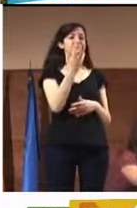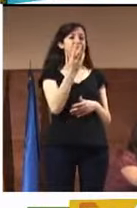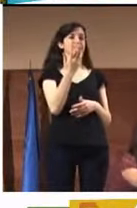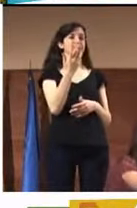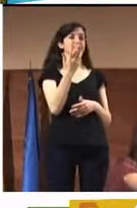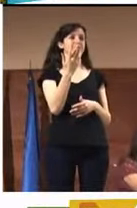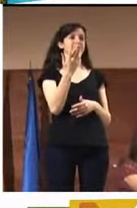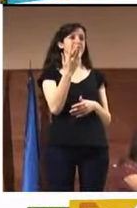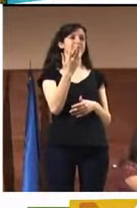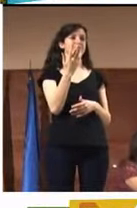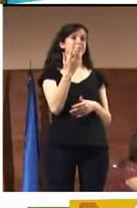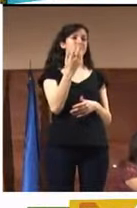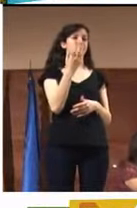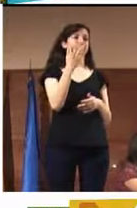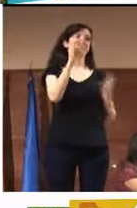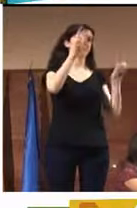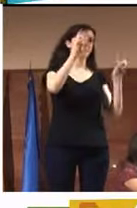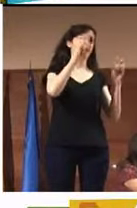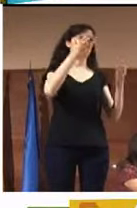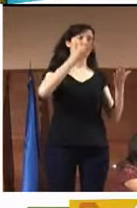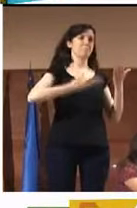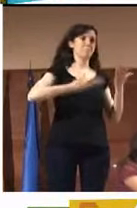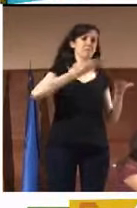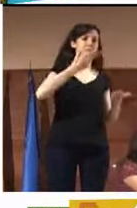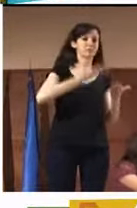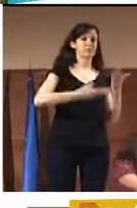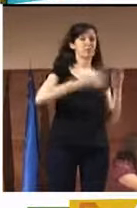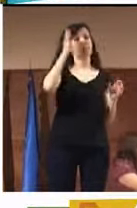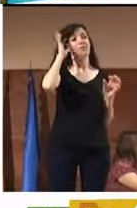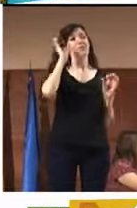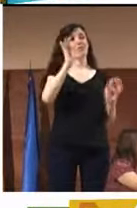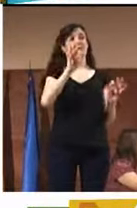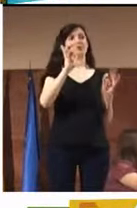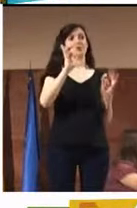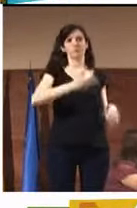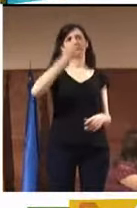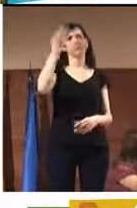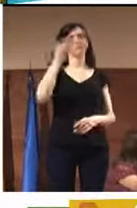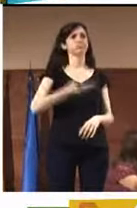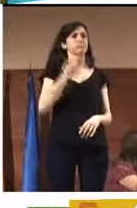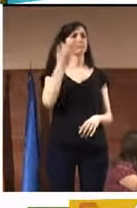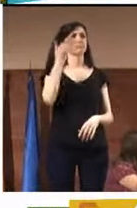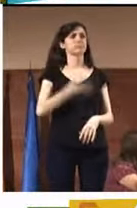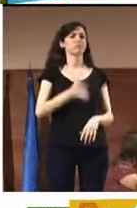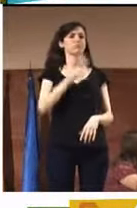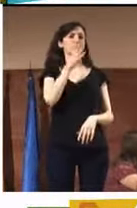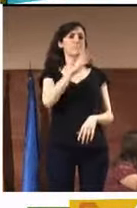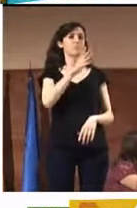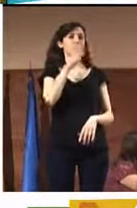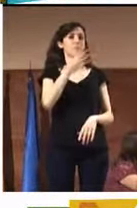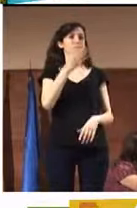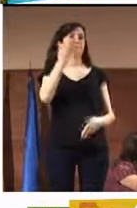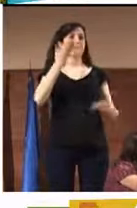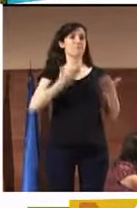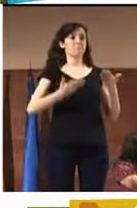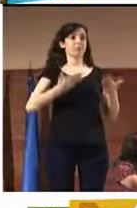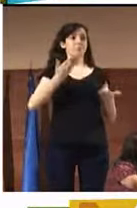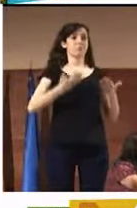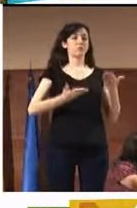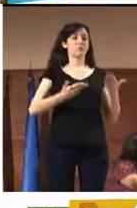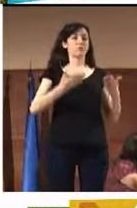Aparte de la regulación del peso, que lógicamente es fundamental porque mi peso no es el mismo